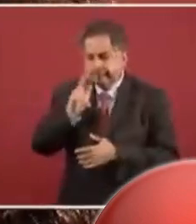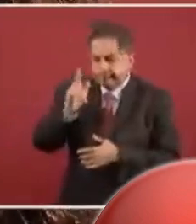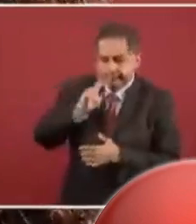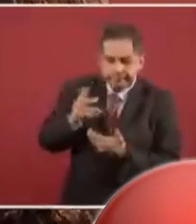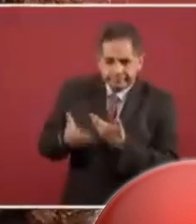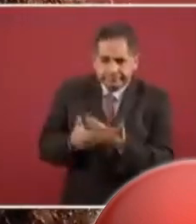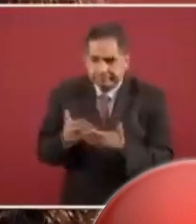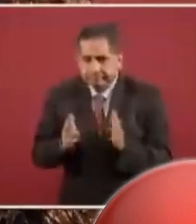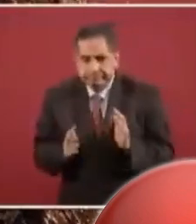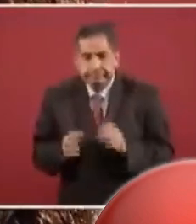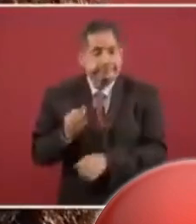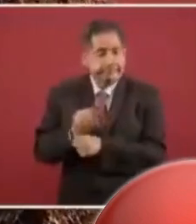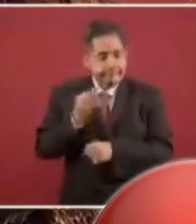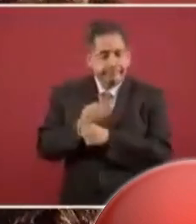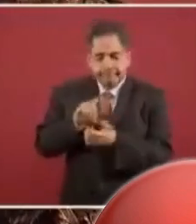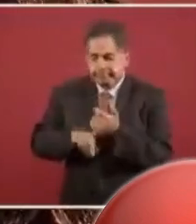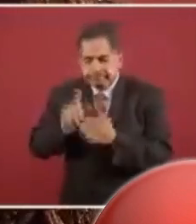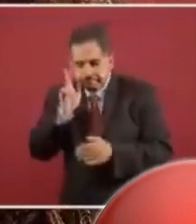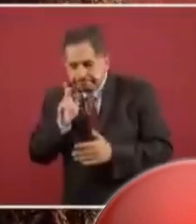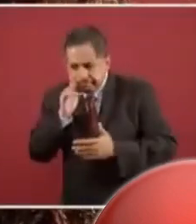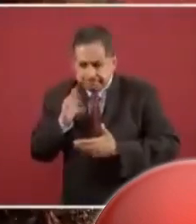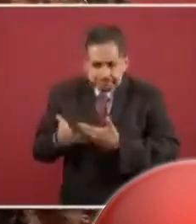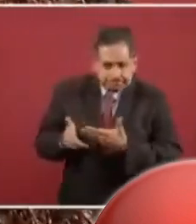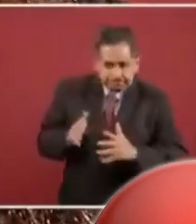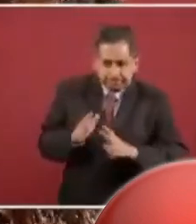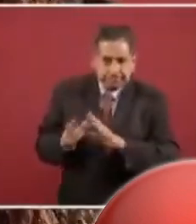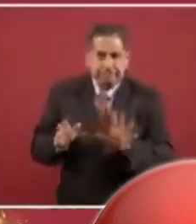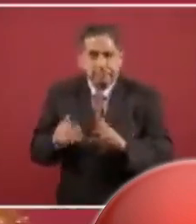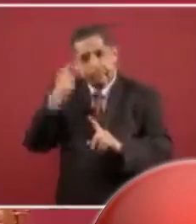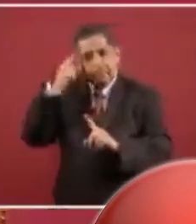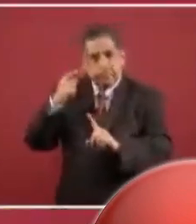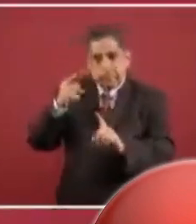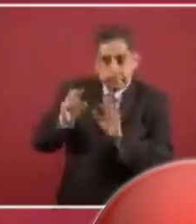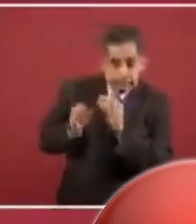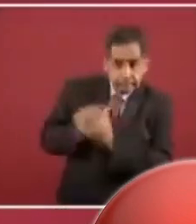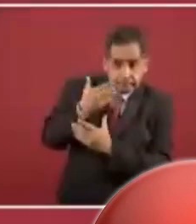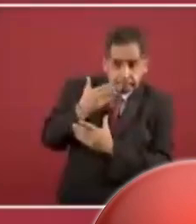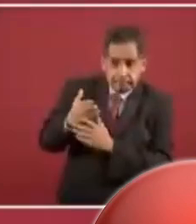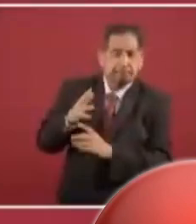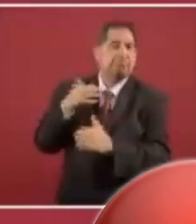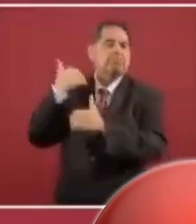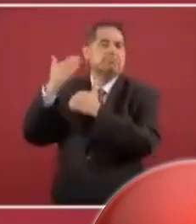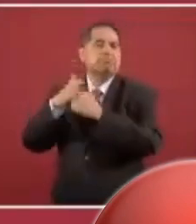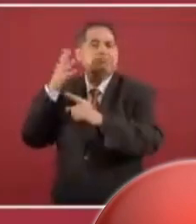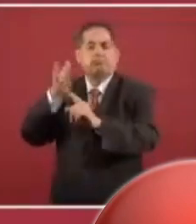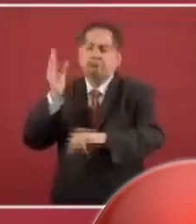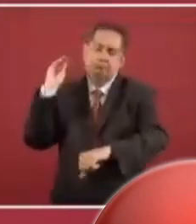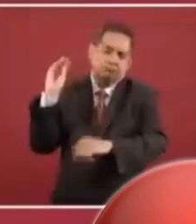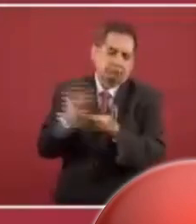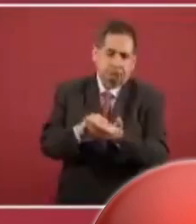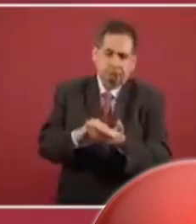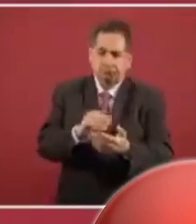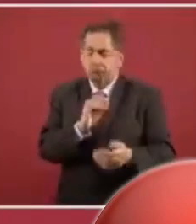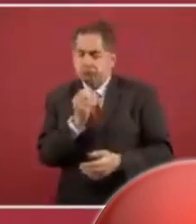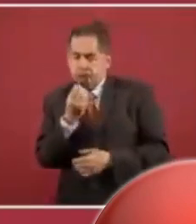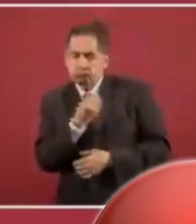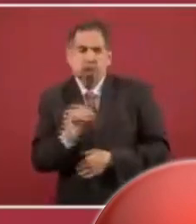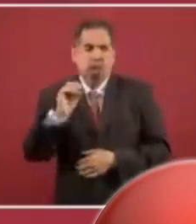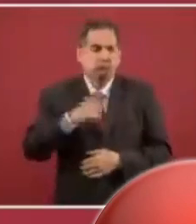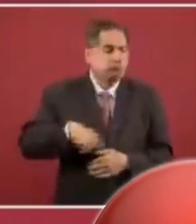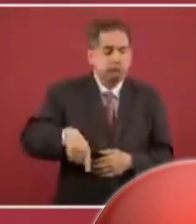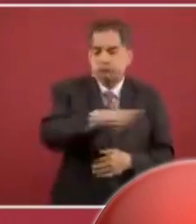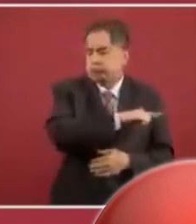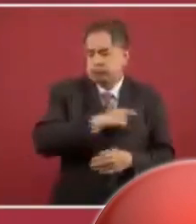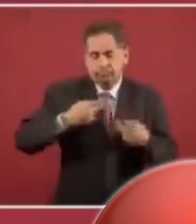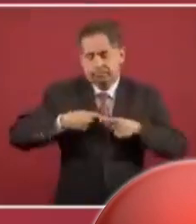eso la importancia del piloto, porque este piloto es con miras a que esto pues resulta obligatorio para todas